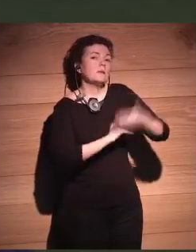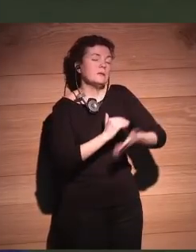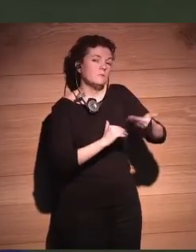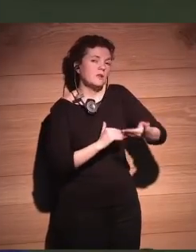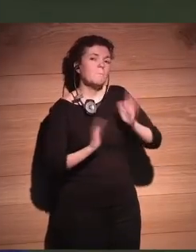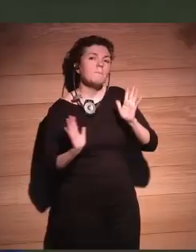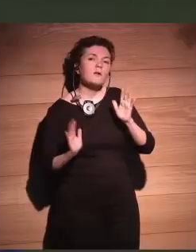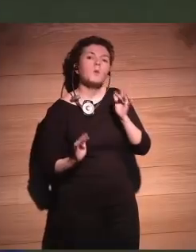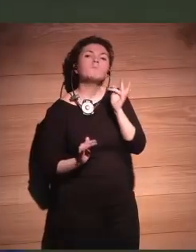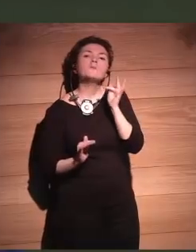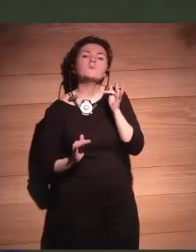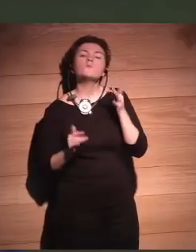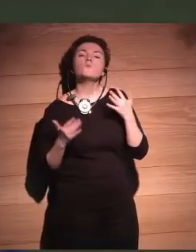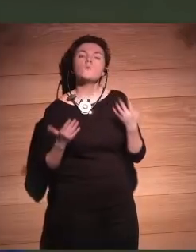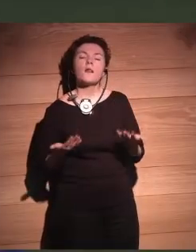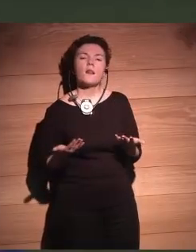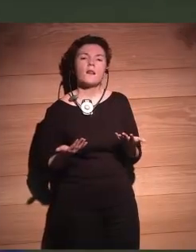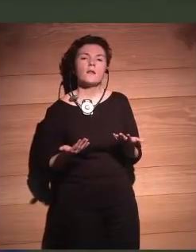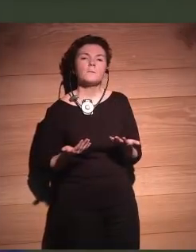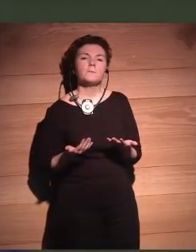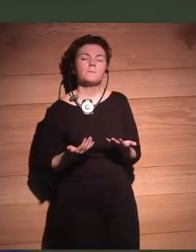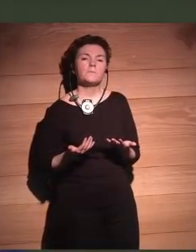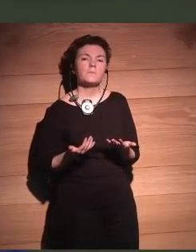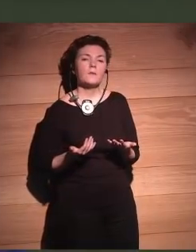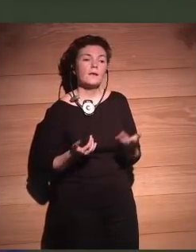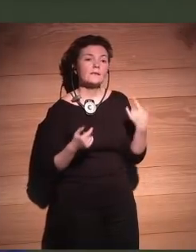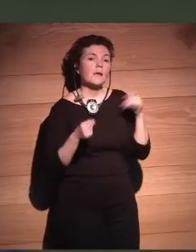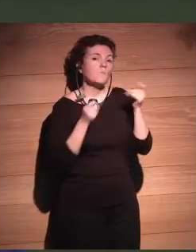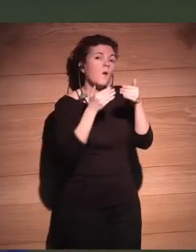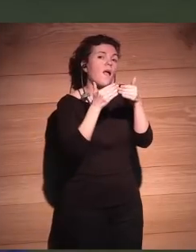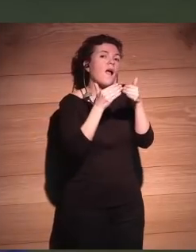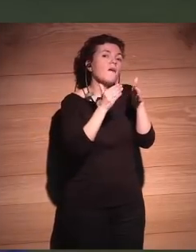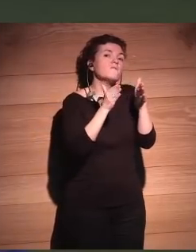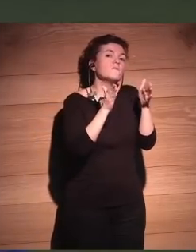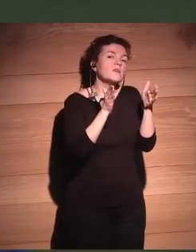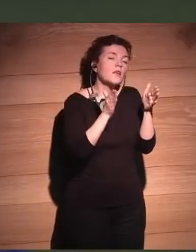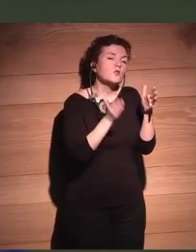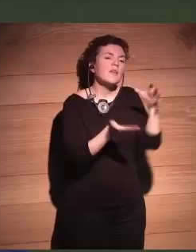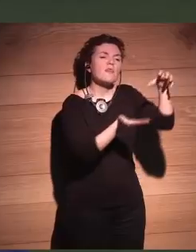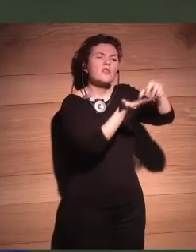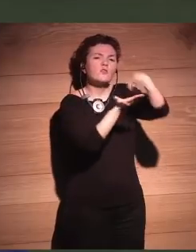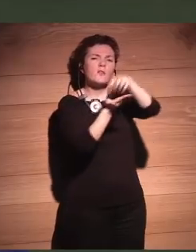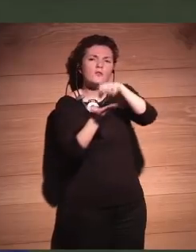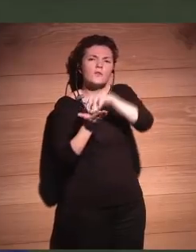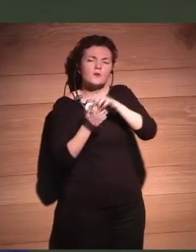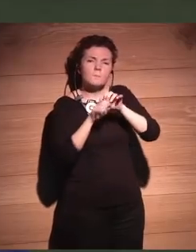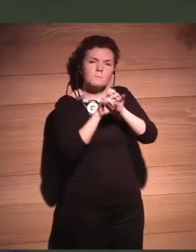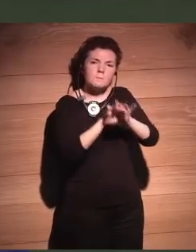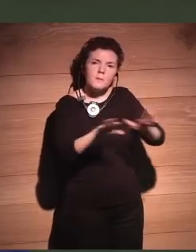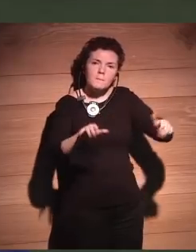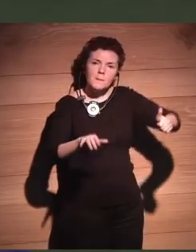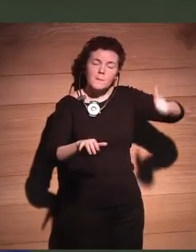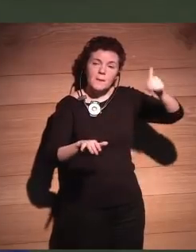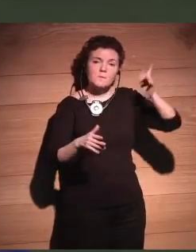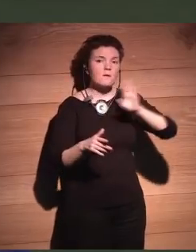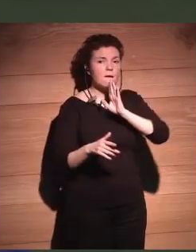Lo bueno es que se está abriendo y cada vez hay más centros que puedan ofrecerlo. Pero